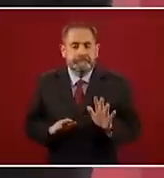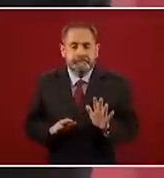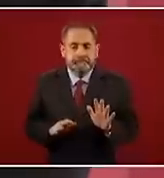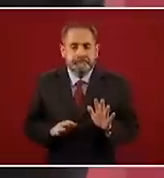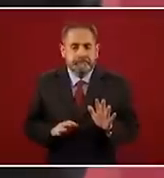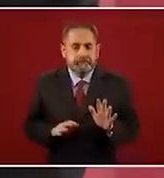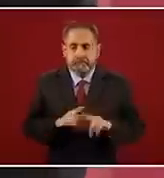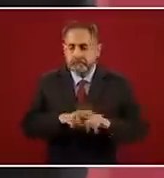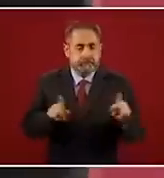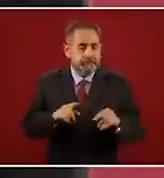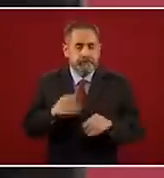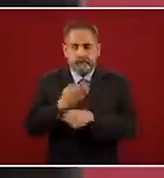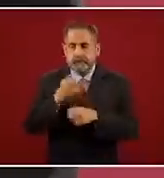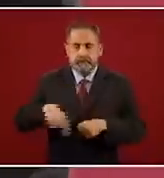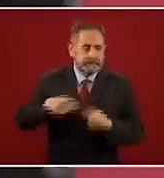diferendo que hay en